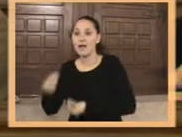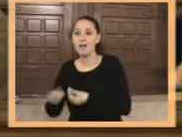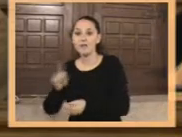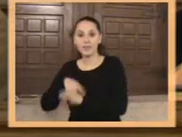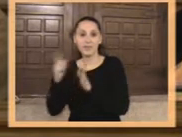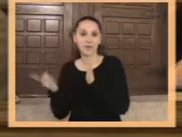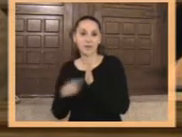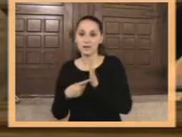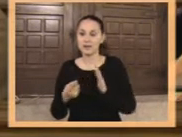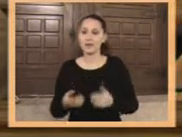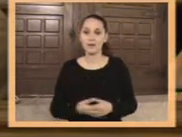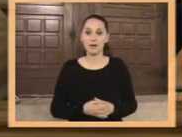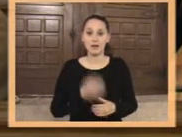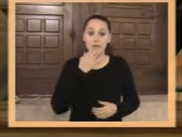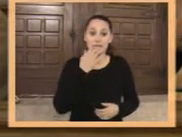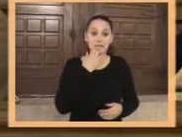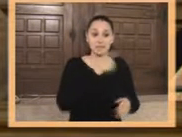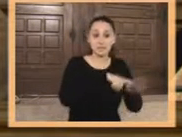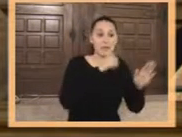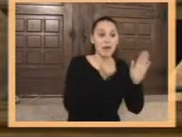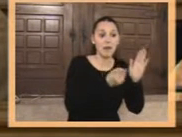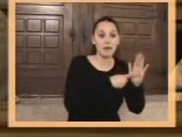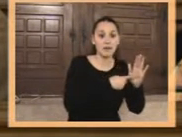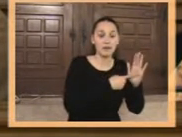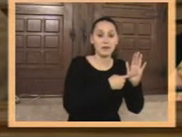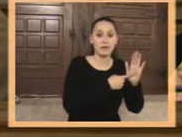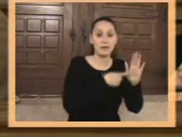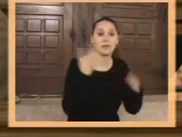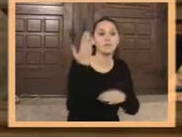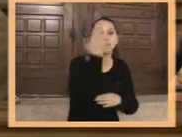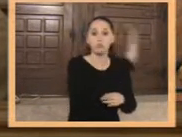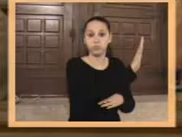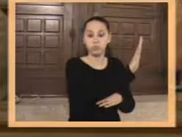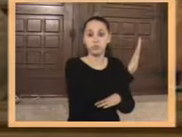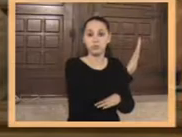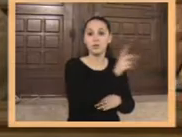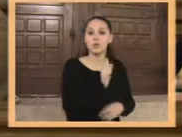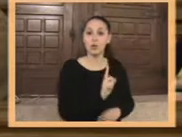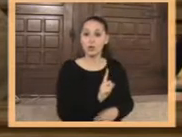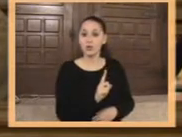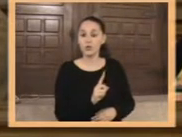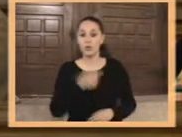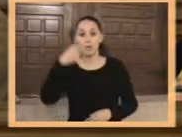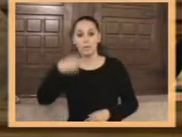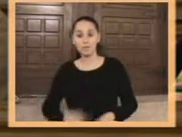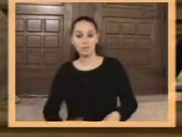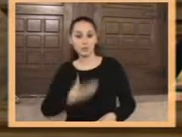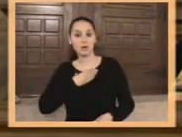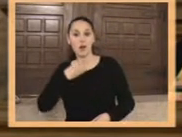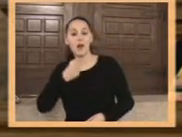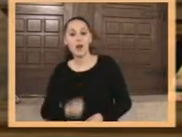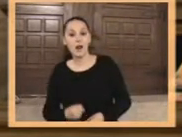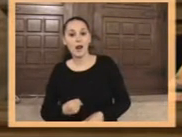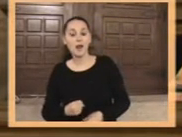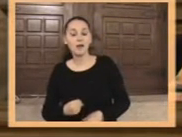se hace esto, el alcalde de Plasencia va a denunciar a la Junta de Extremadura. Pues no creo que beneficie a los intereses de Plasencia, la situación económica que estamos en estos momentos, que